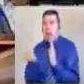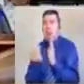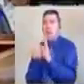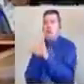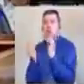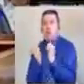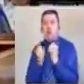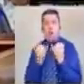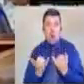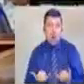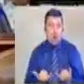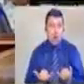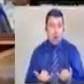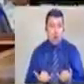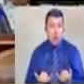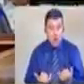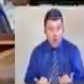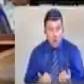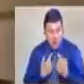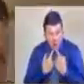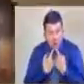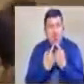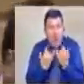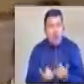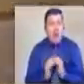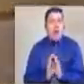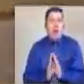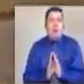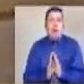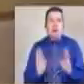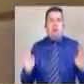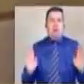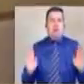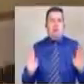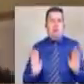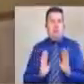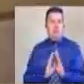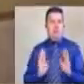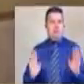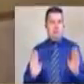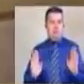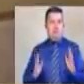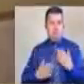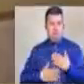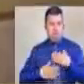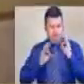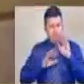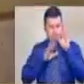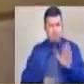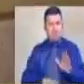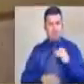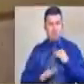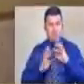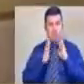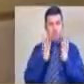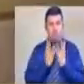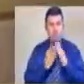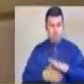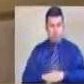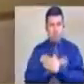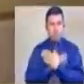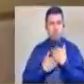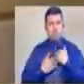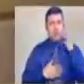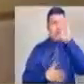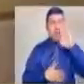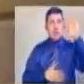hoy, con grandeza, con altivez, desde esta región que represento yo aquí en el Congreso de la República, mi